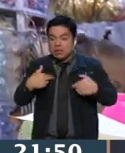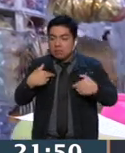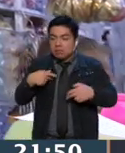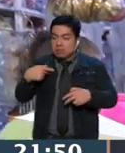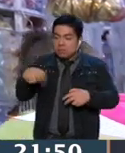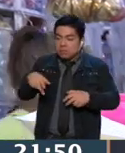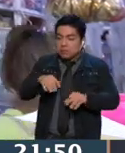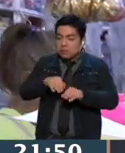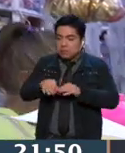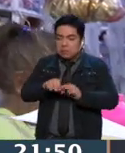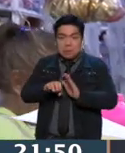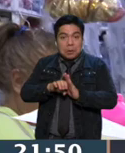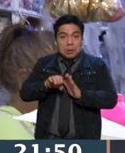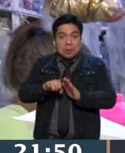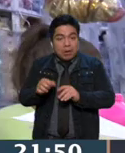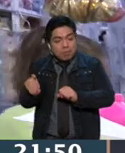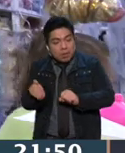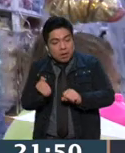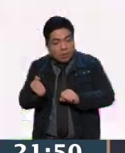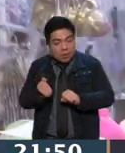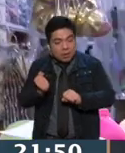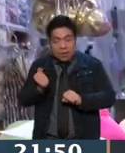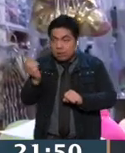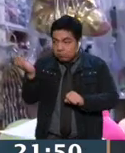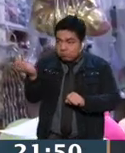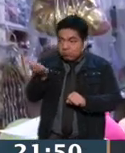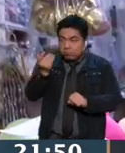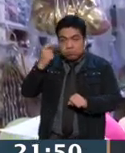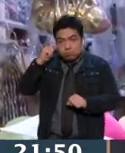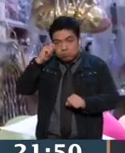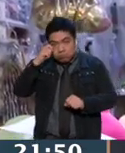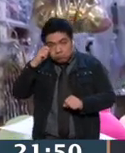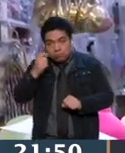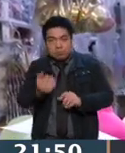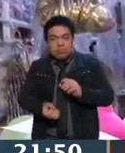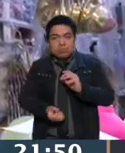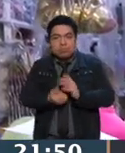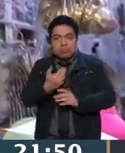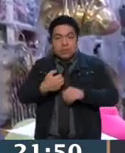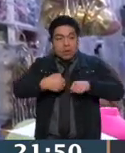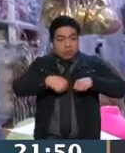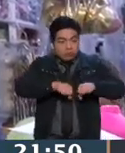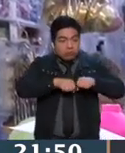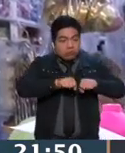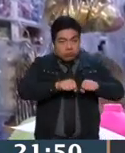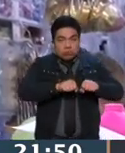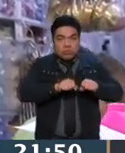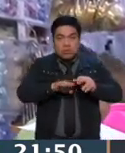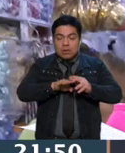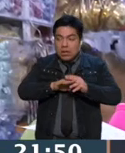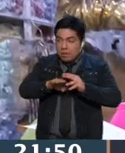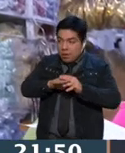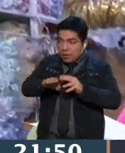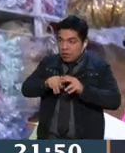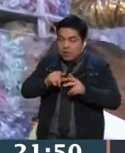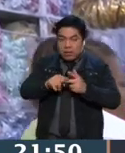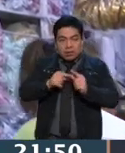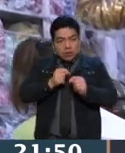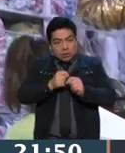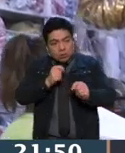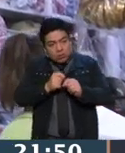dedican. Por ejemplo, los barrenderos, los meseros. Bueno, lo nuevo tenemos el motociclista, el inmigrante, el